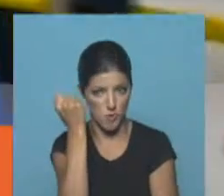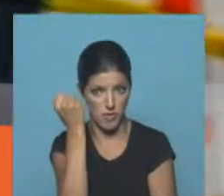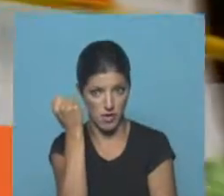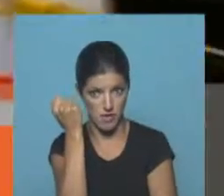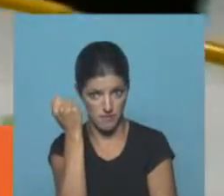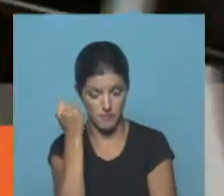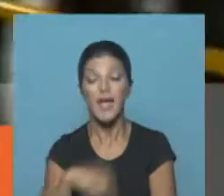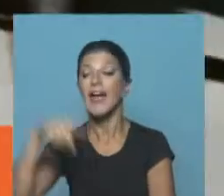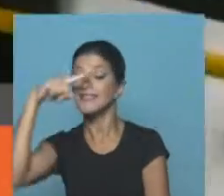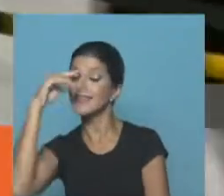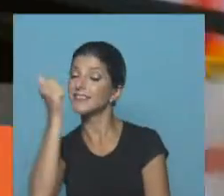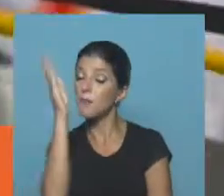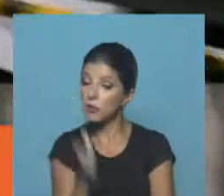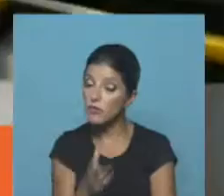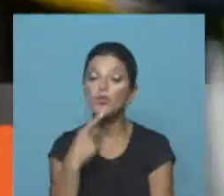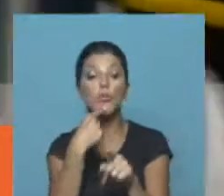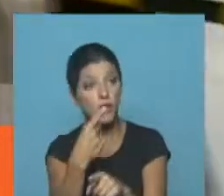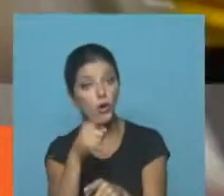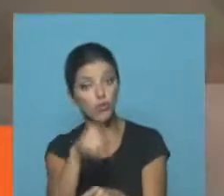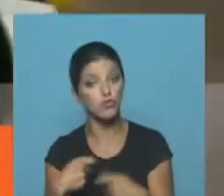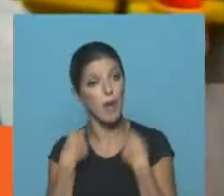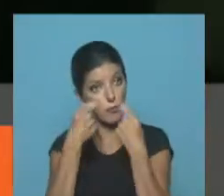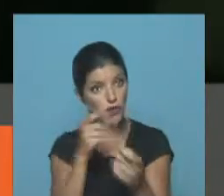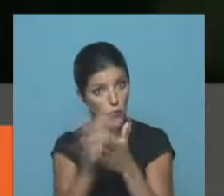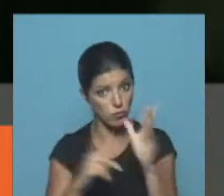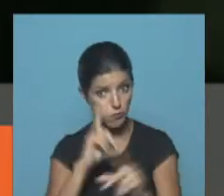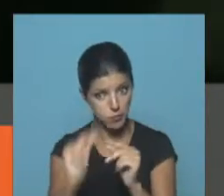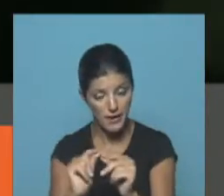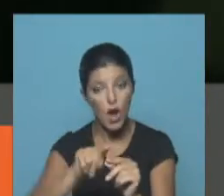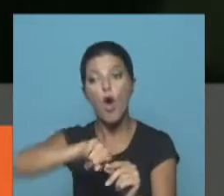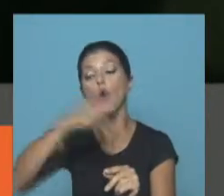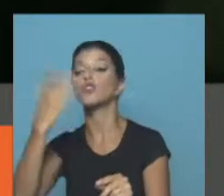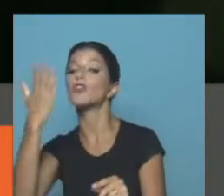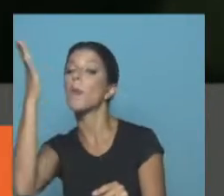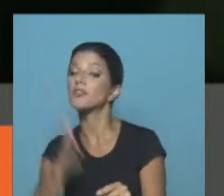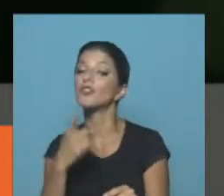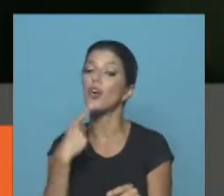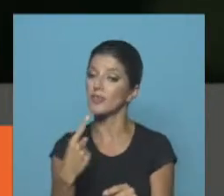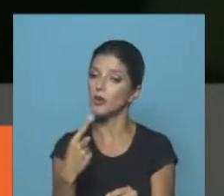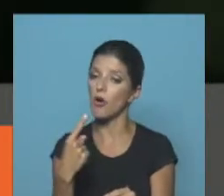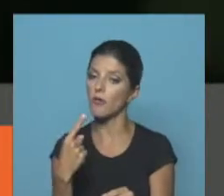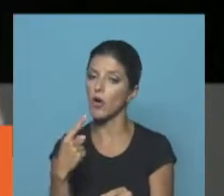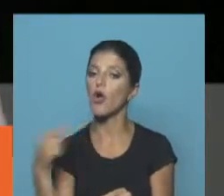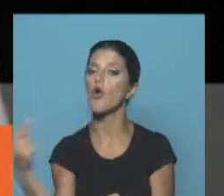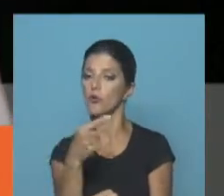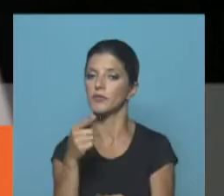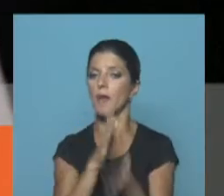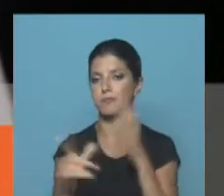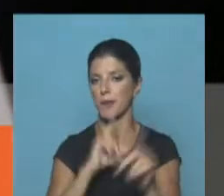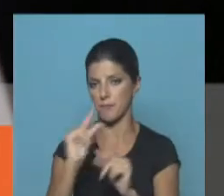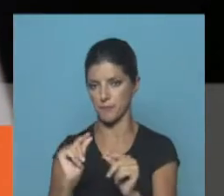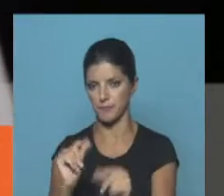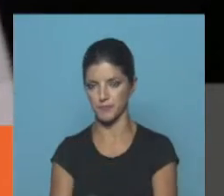El 76% dijo que apoya la inmigración y solo el 5% estuvo a favor de las